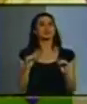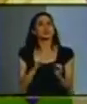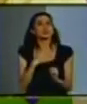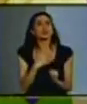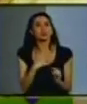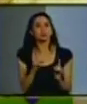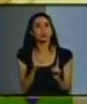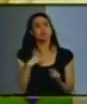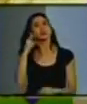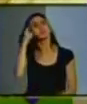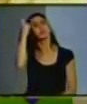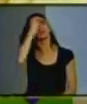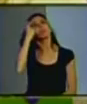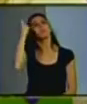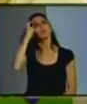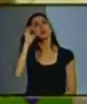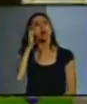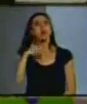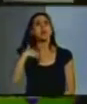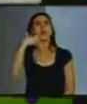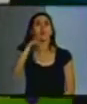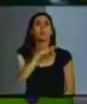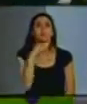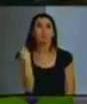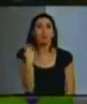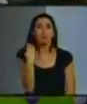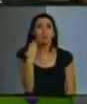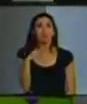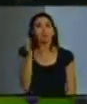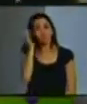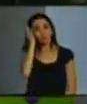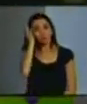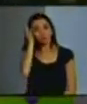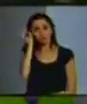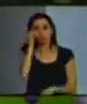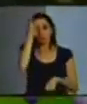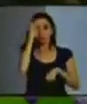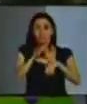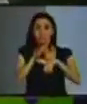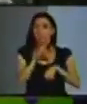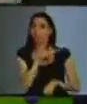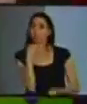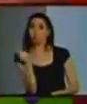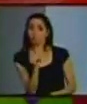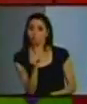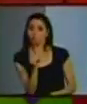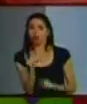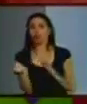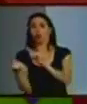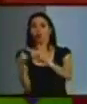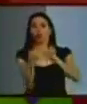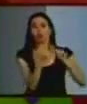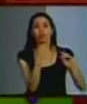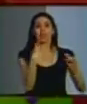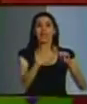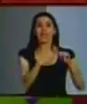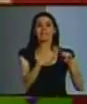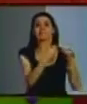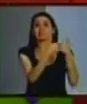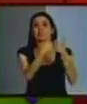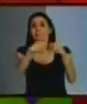no seguía pensando que quizás me iba a morir. Luego de esto supo que ya no era una enfermedad mortal y contactó a todas sus exparejas